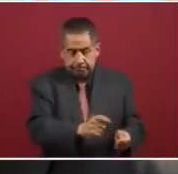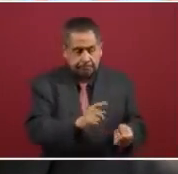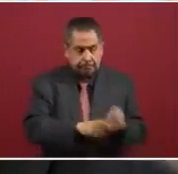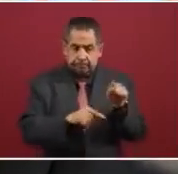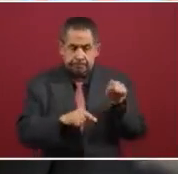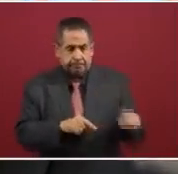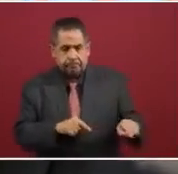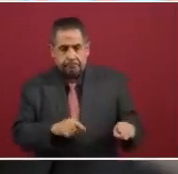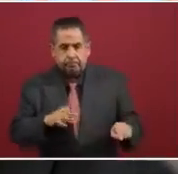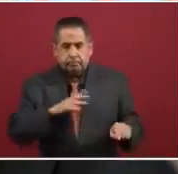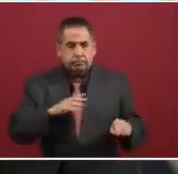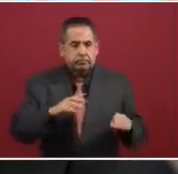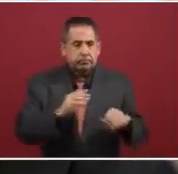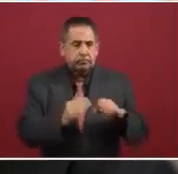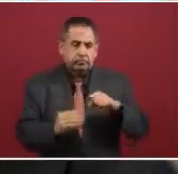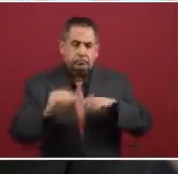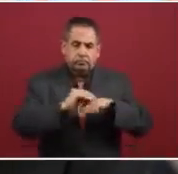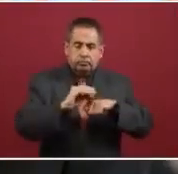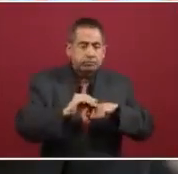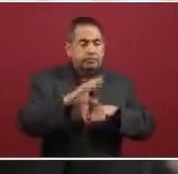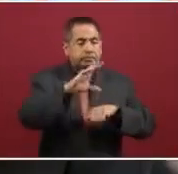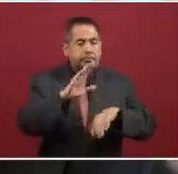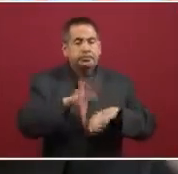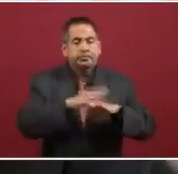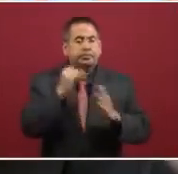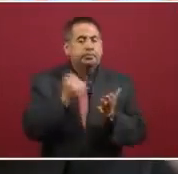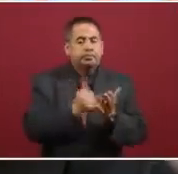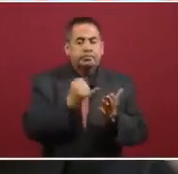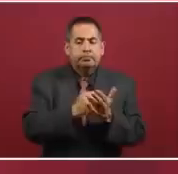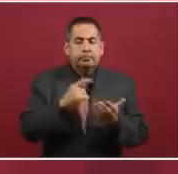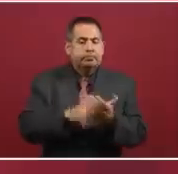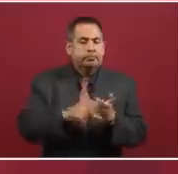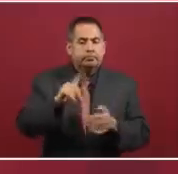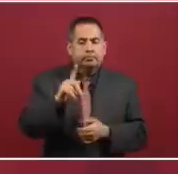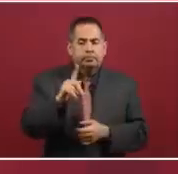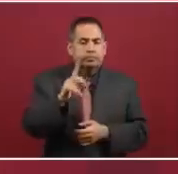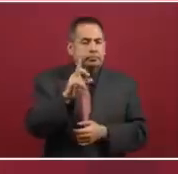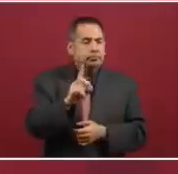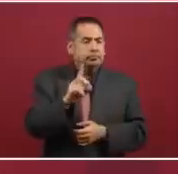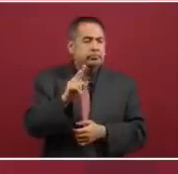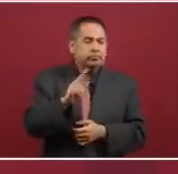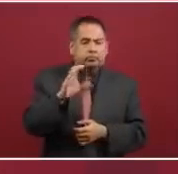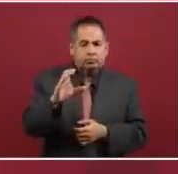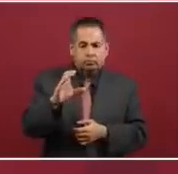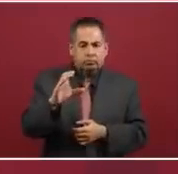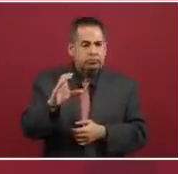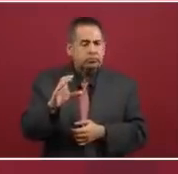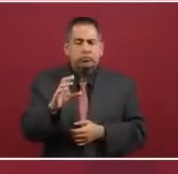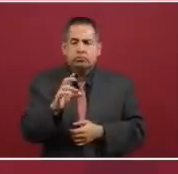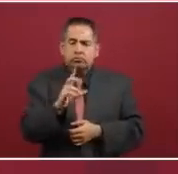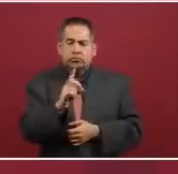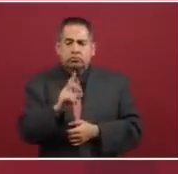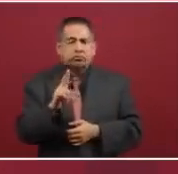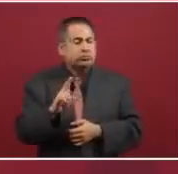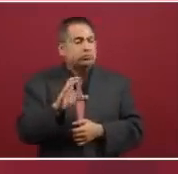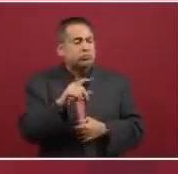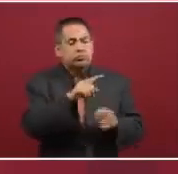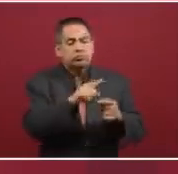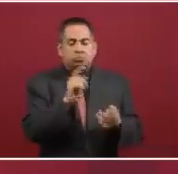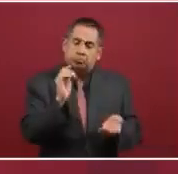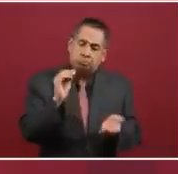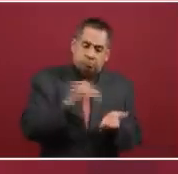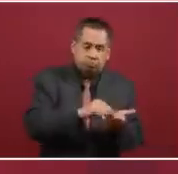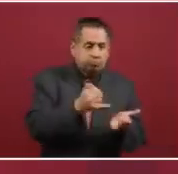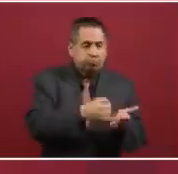solito, hay un extra que se le llama el famoso DUC, que es Derecho de Utilidad Compartida. Esencialmente, lo que el gobierno